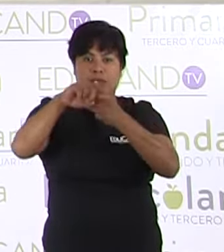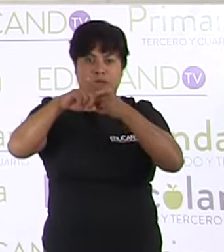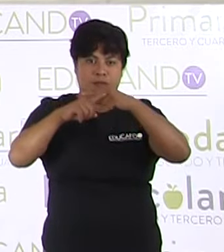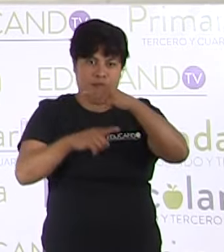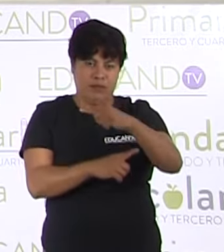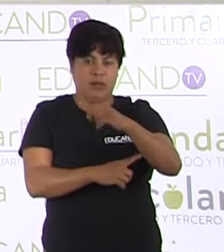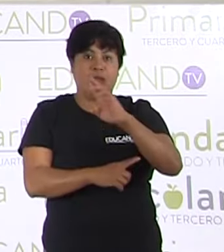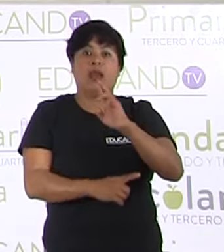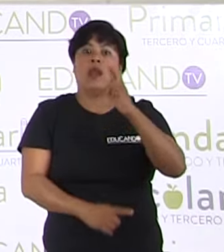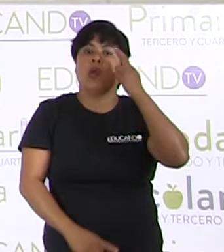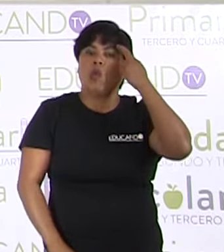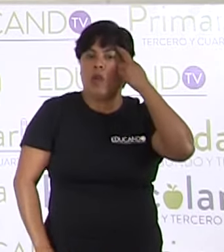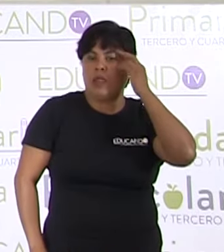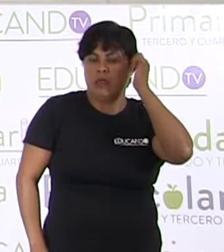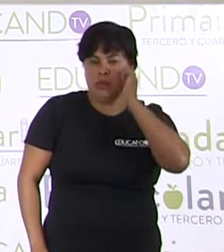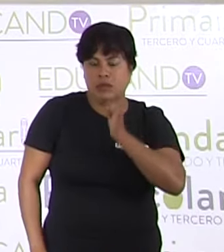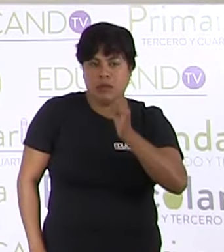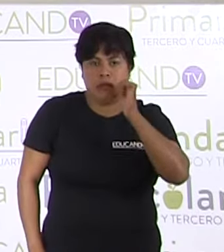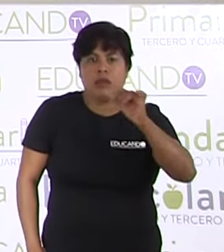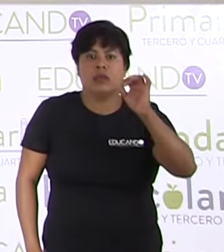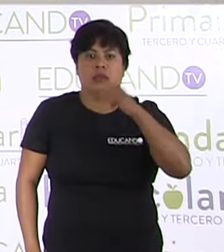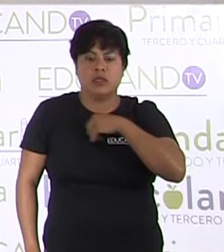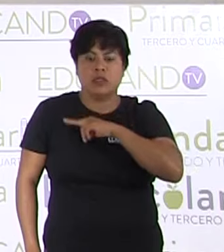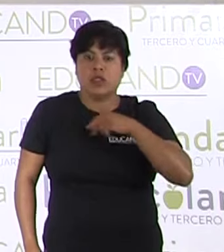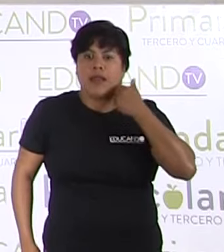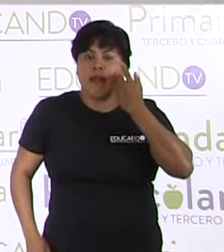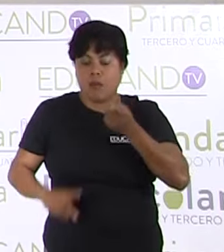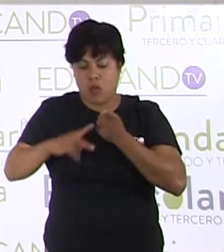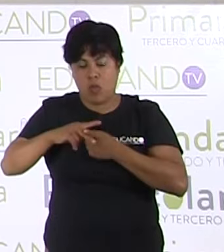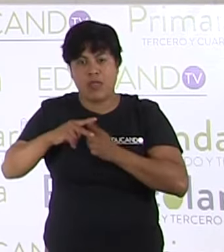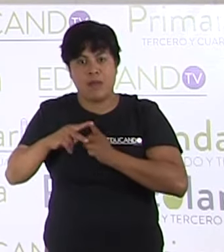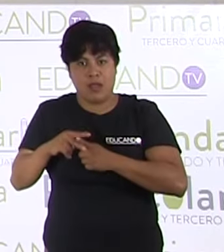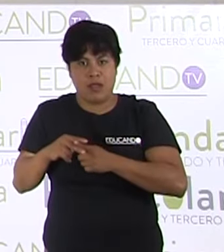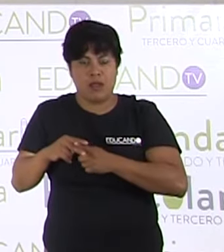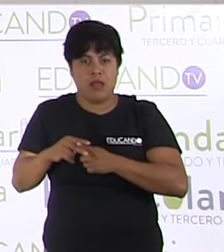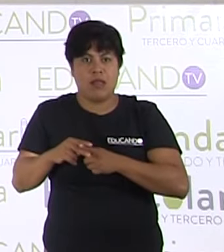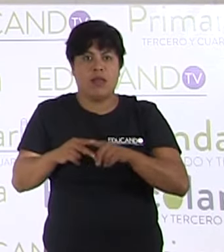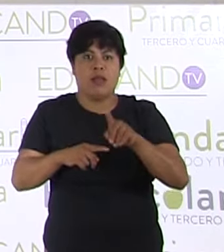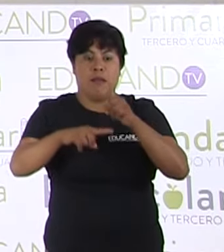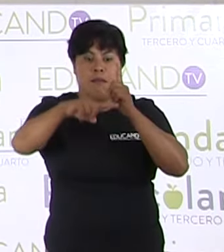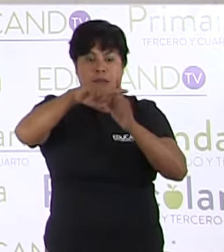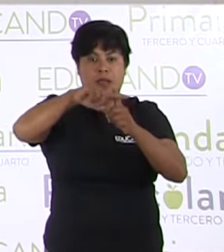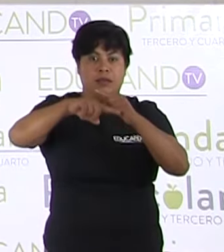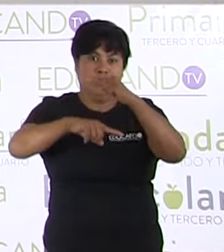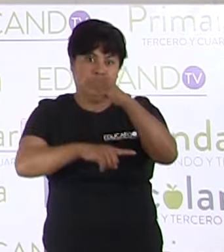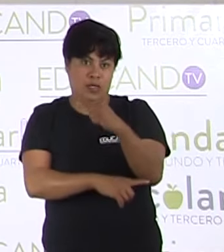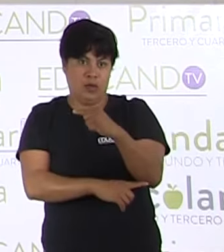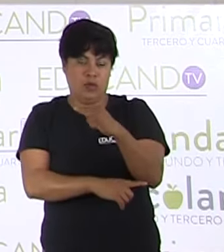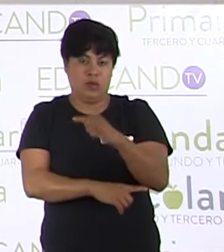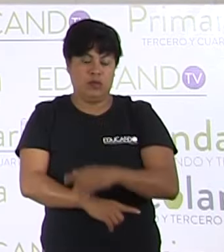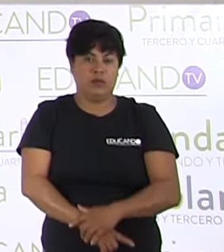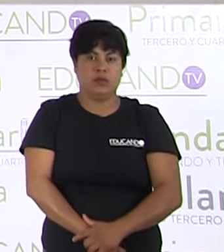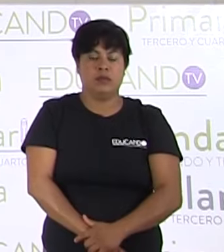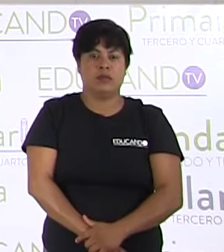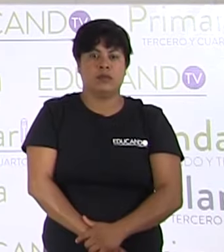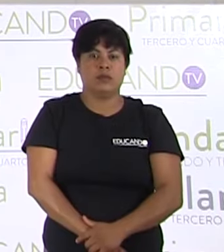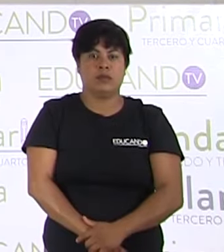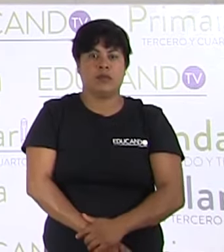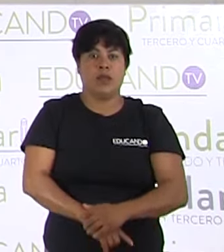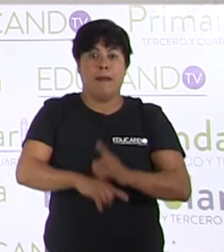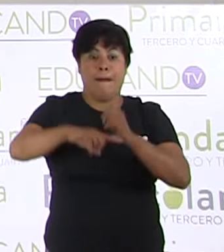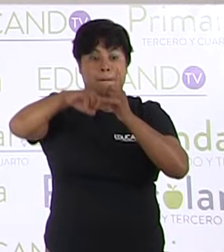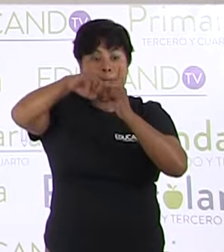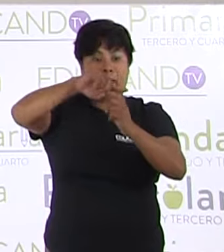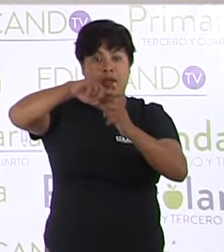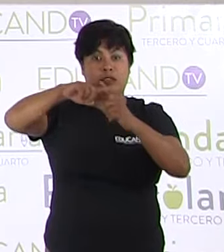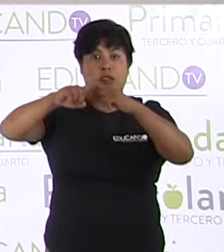Recuerda que si queremos multiplicar los signos más